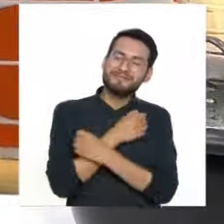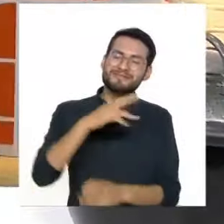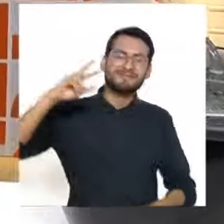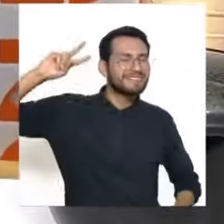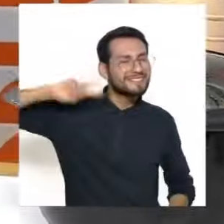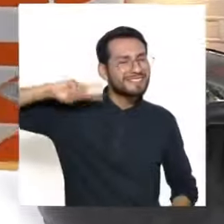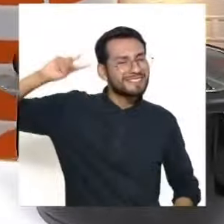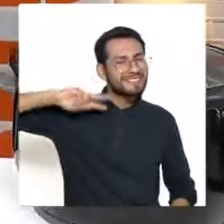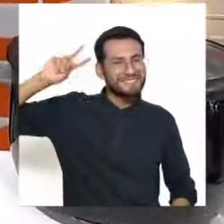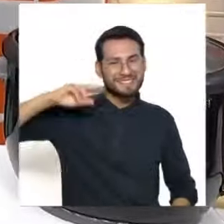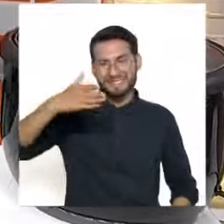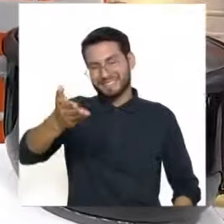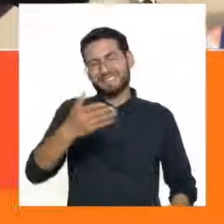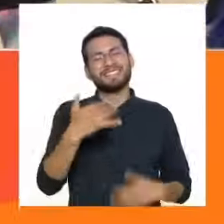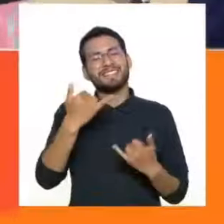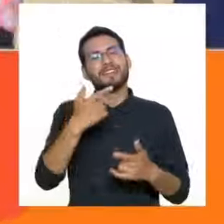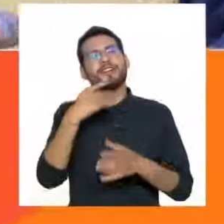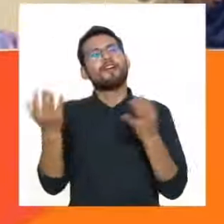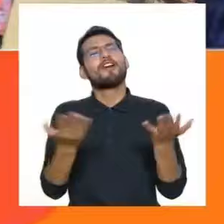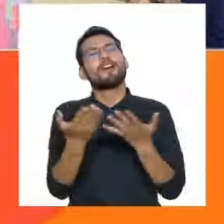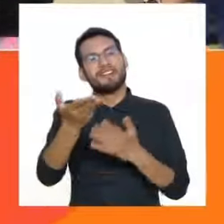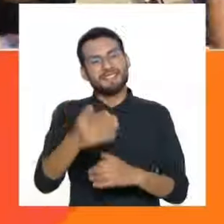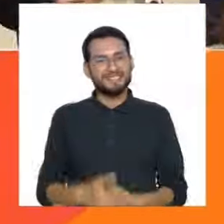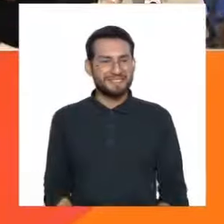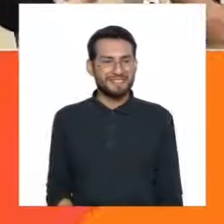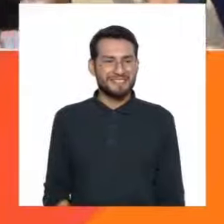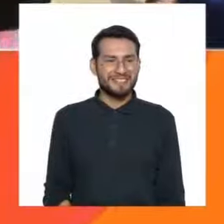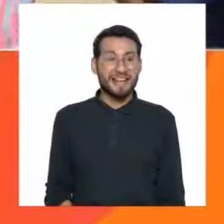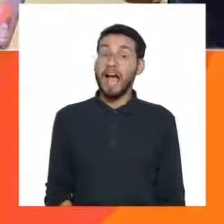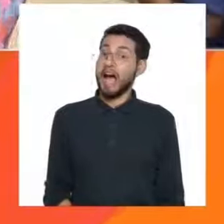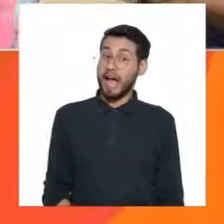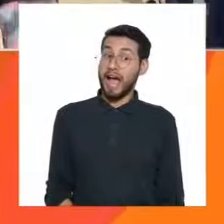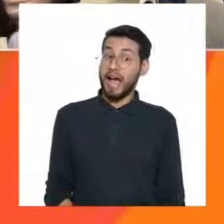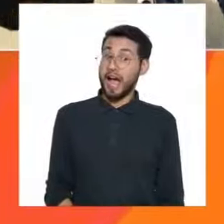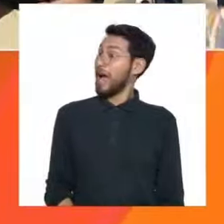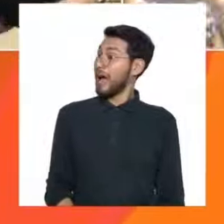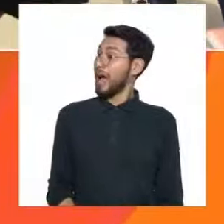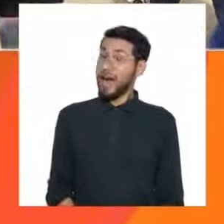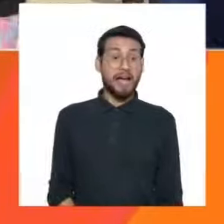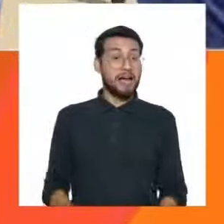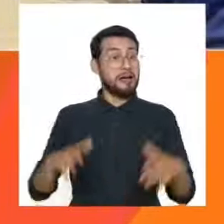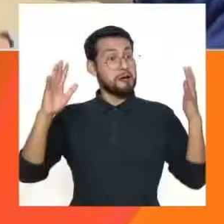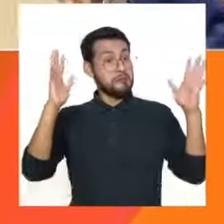vanesita trevejo cuéntanos dónde estás por favor